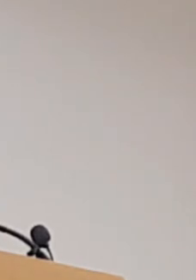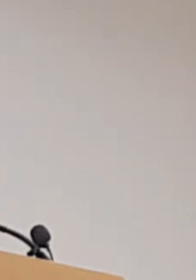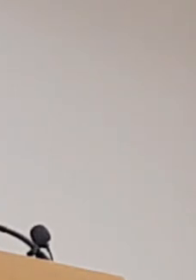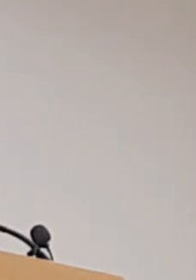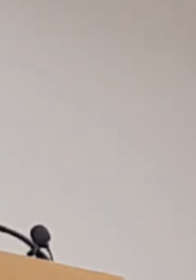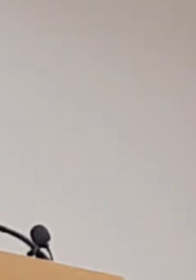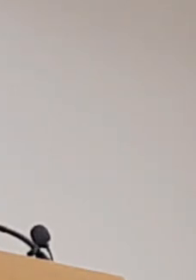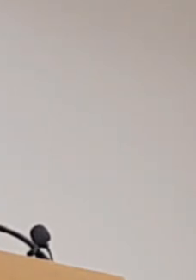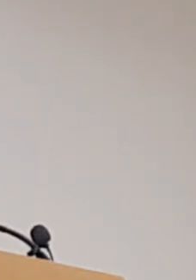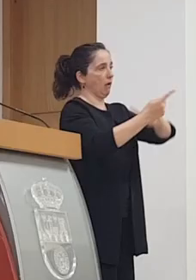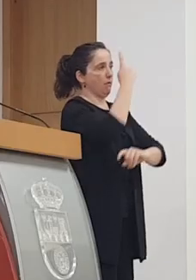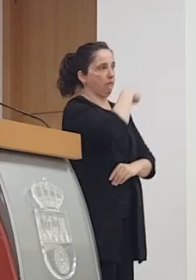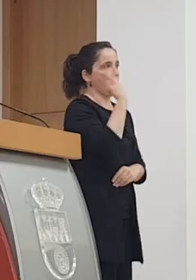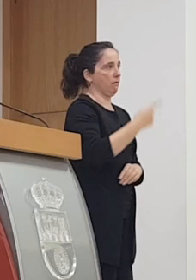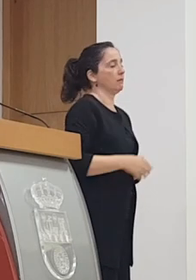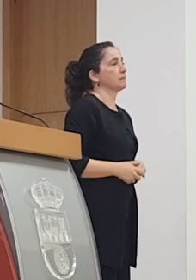largo del mes de septiembre